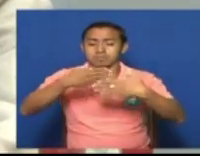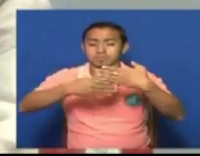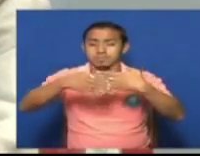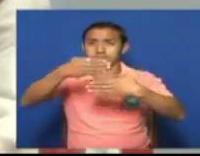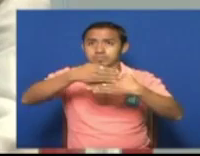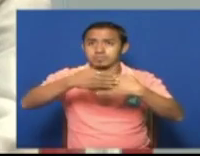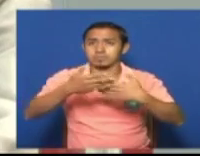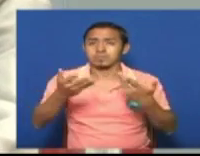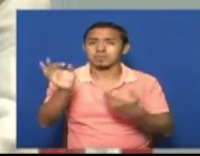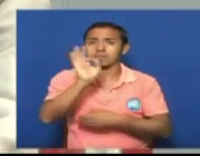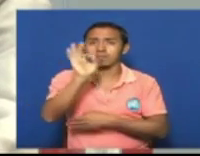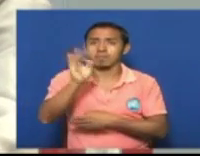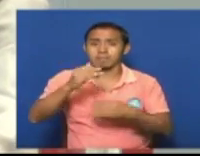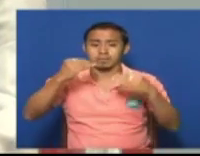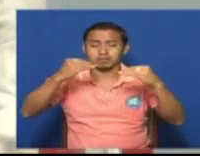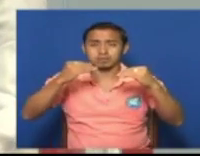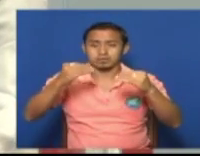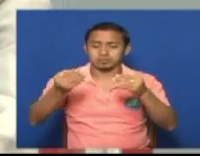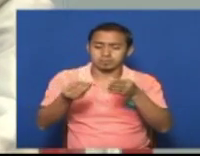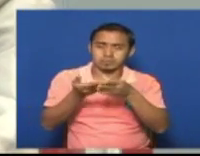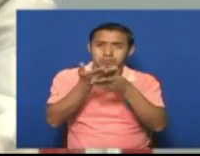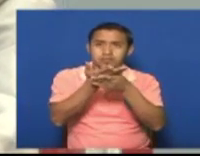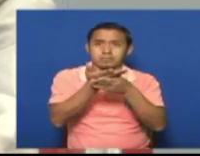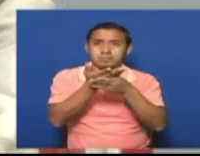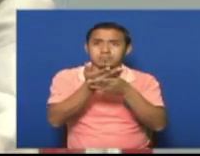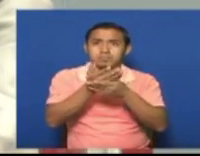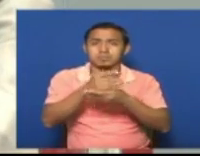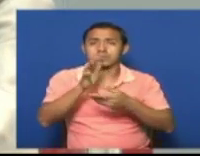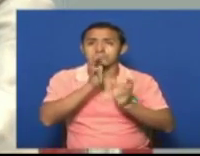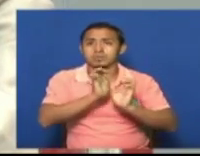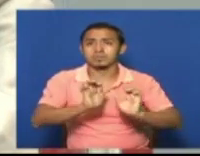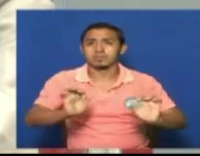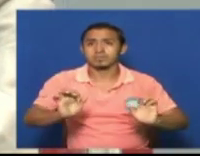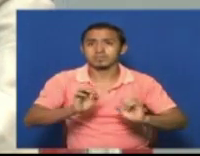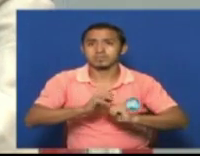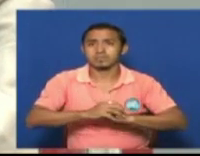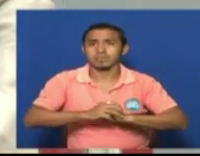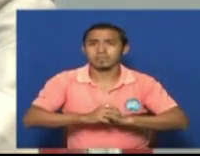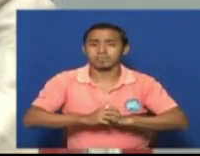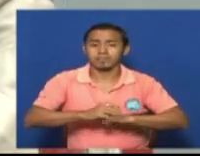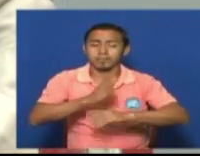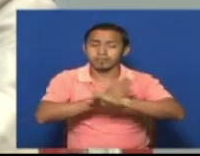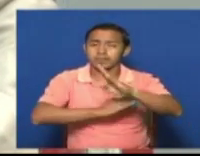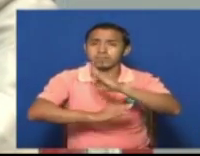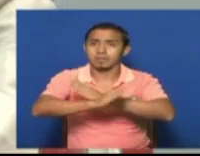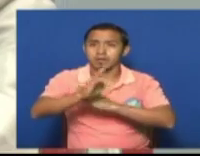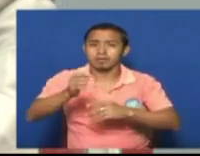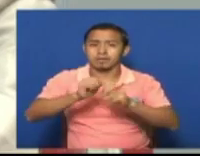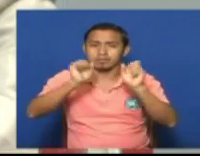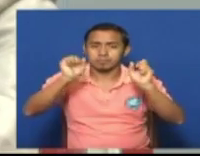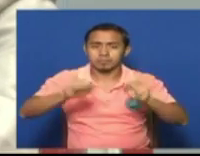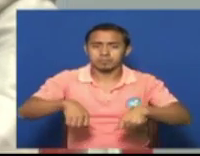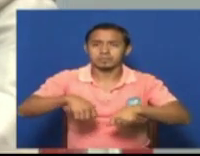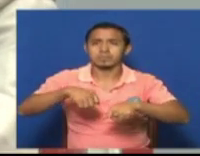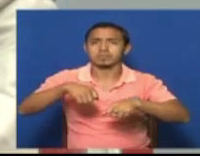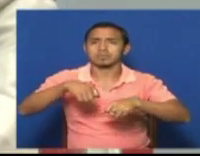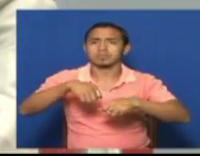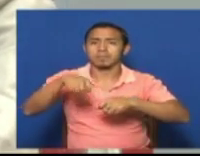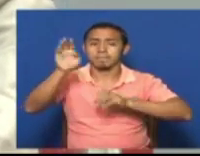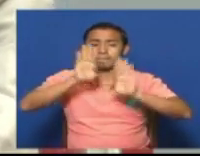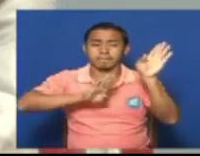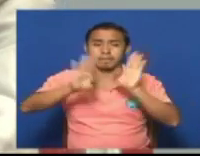un modelo de educación inclusiva para los niños y las niñas con discapacidad puedan estar en las escuelas